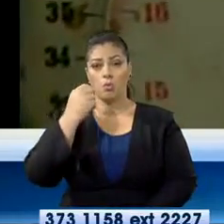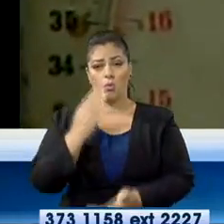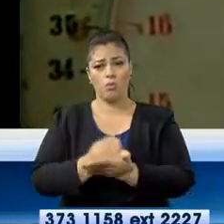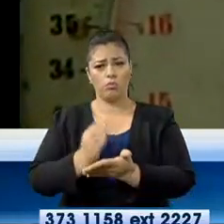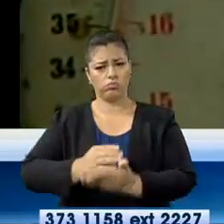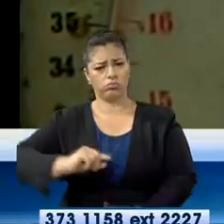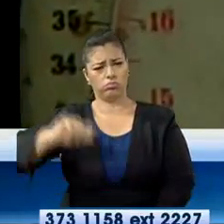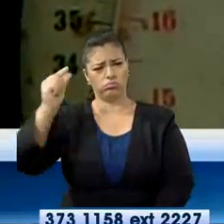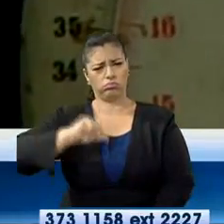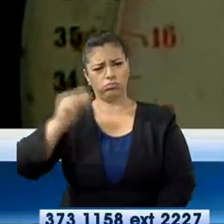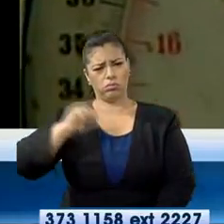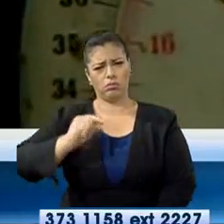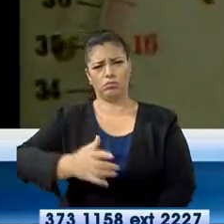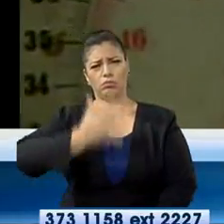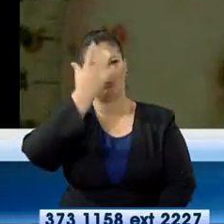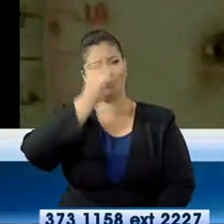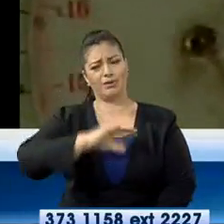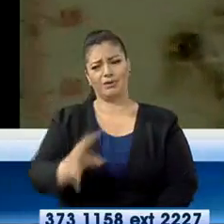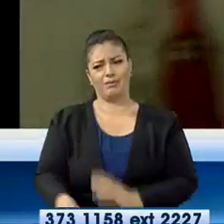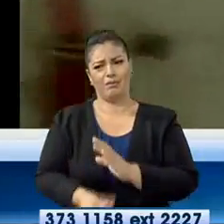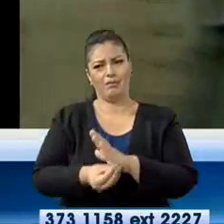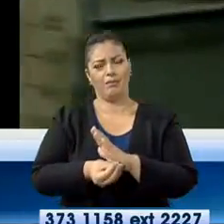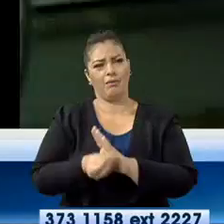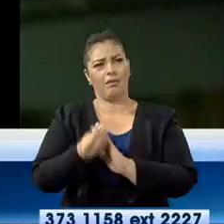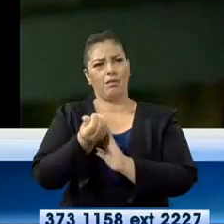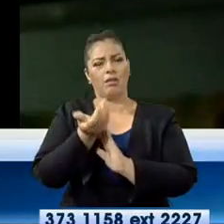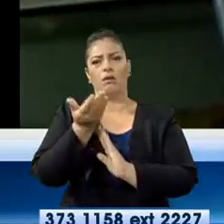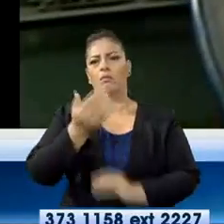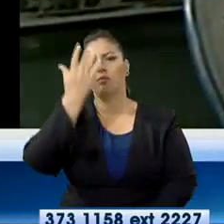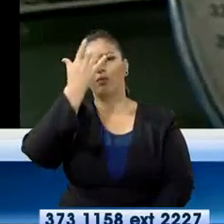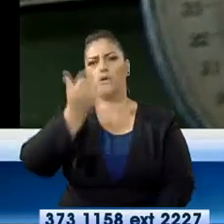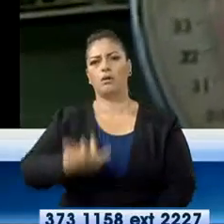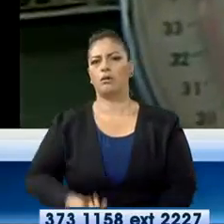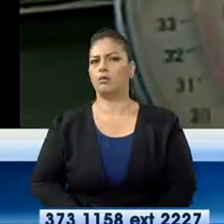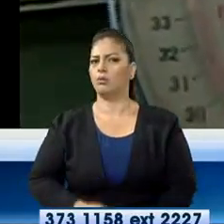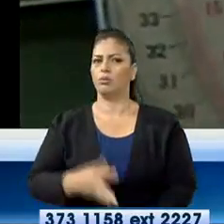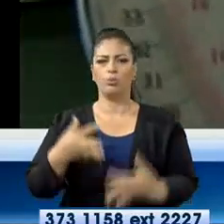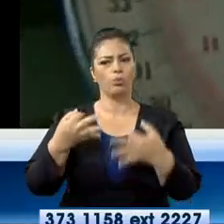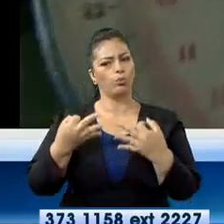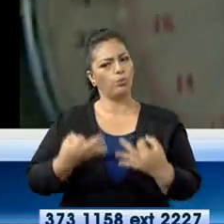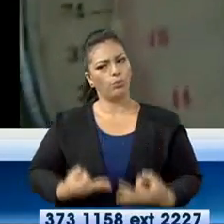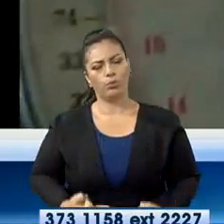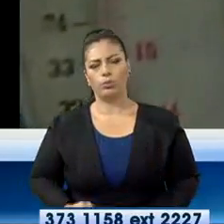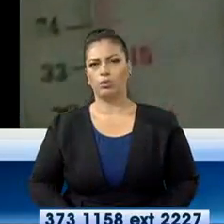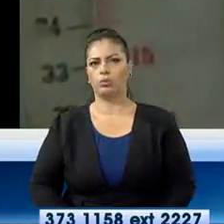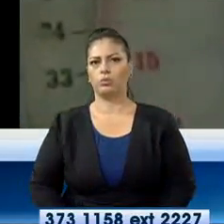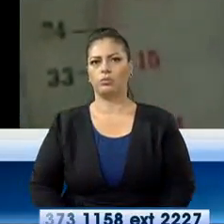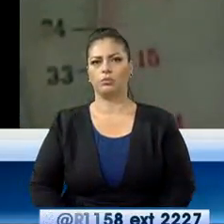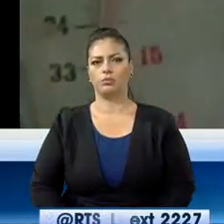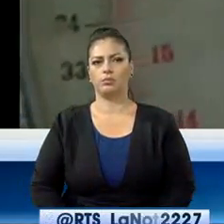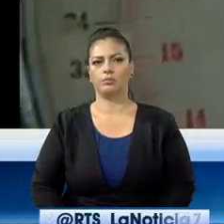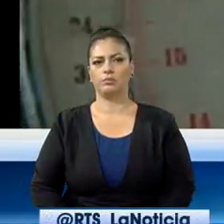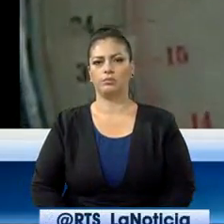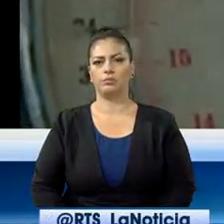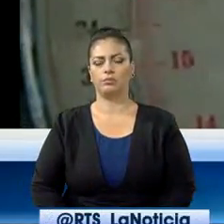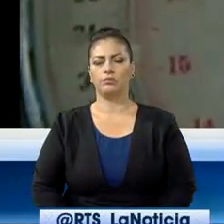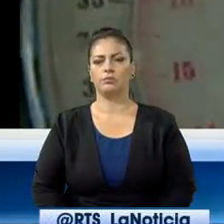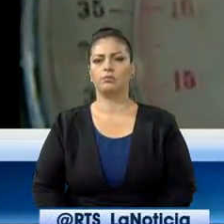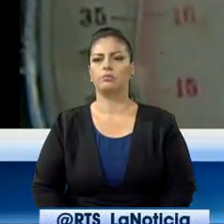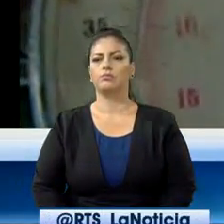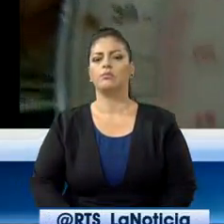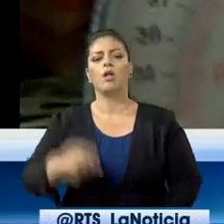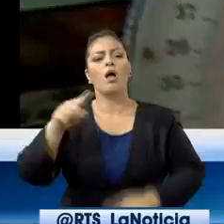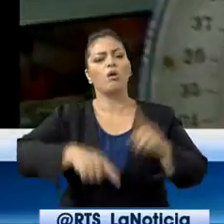indicado también a ellos de que no es justo de que se venda este tipo de cebolla y hay una